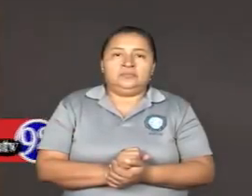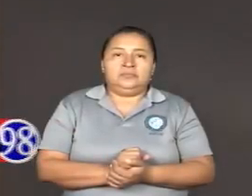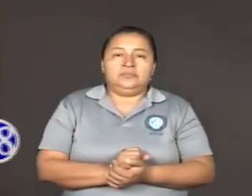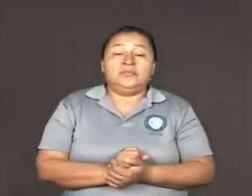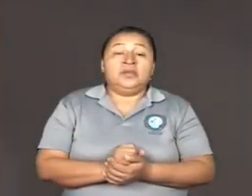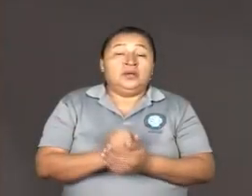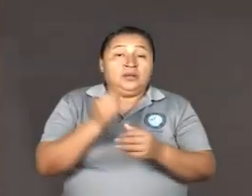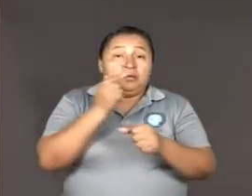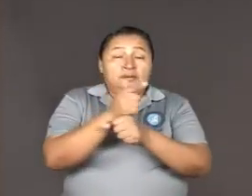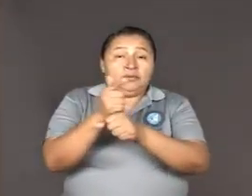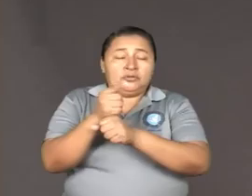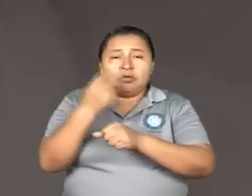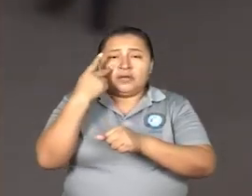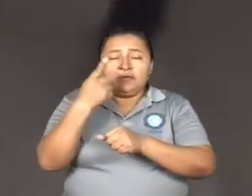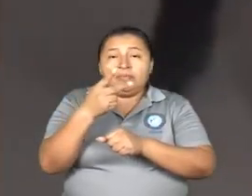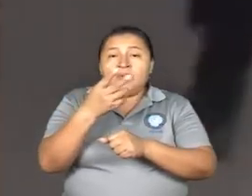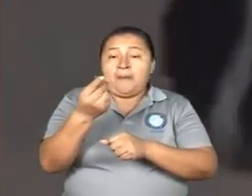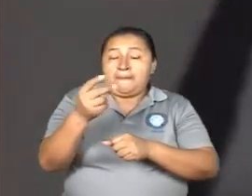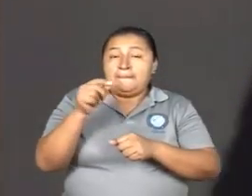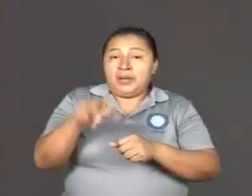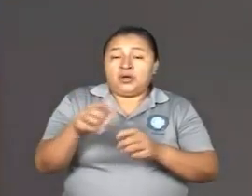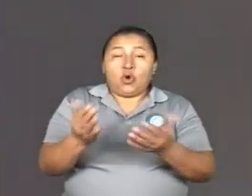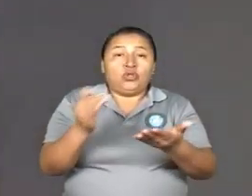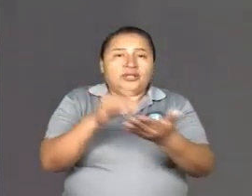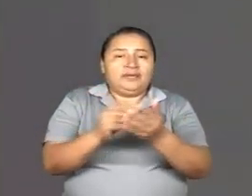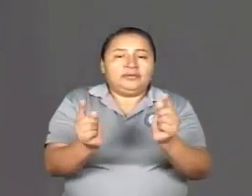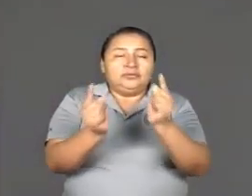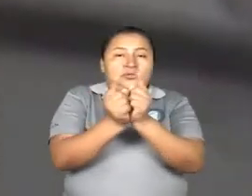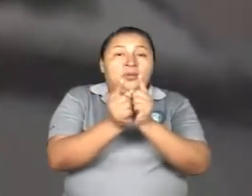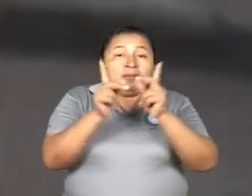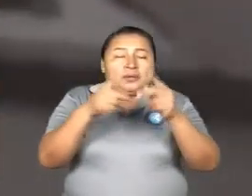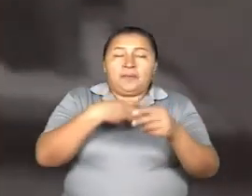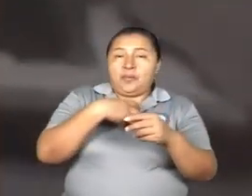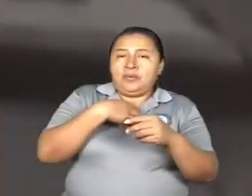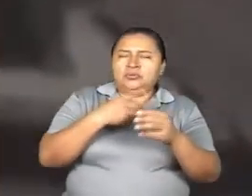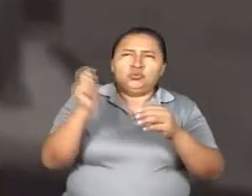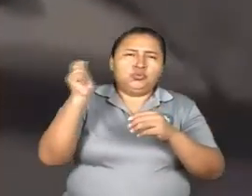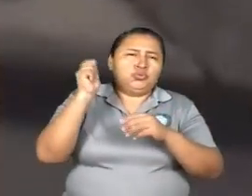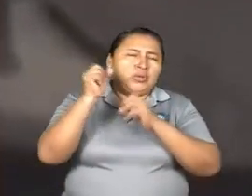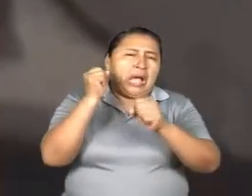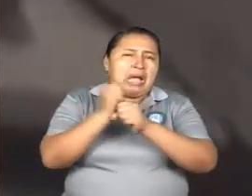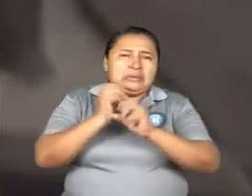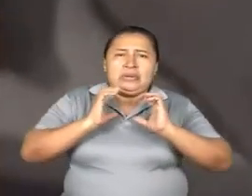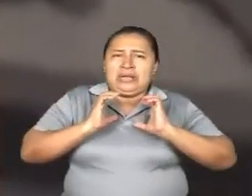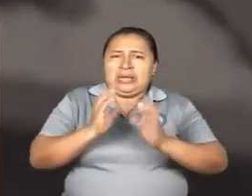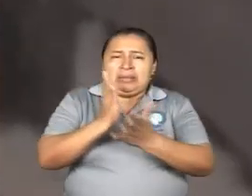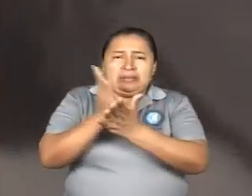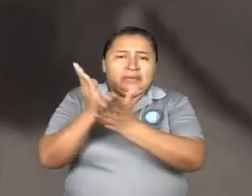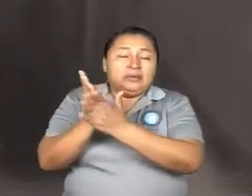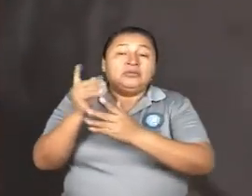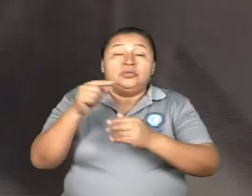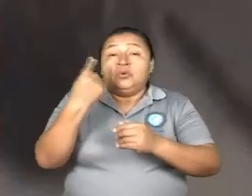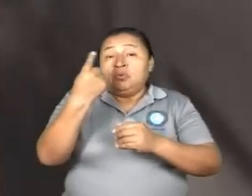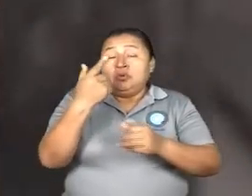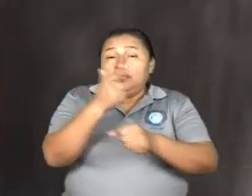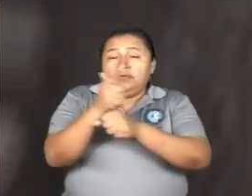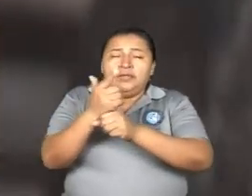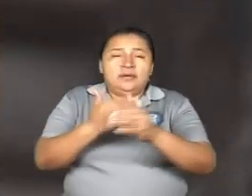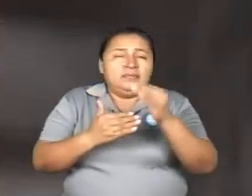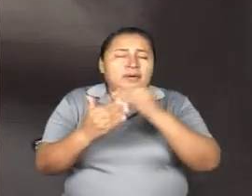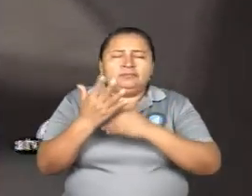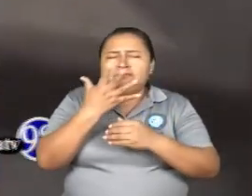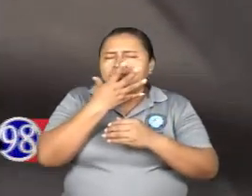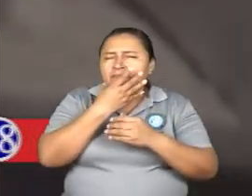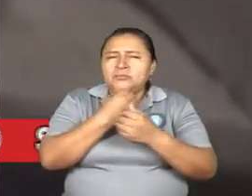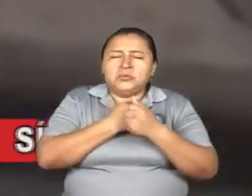La grabación, que muestra a un perro reencontrándose con su amo tras años vagabundeando en la calle, podría ser uno de los videos más